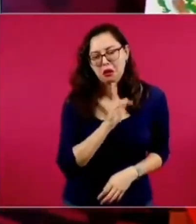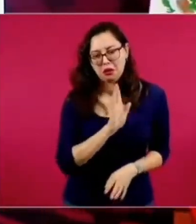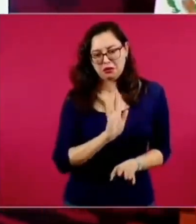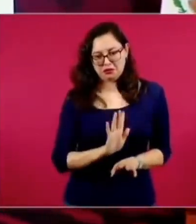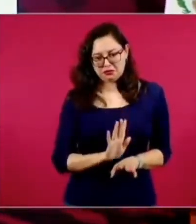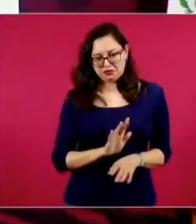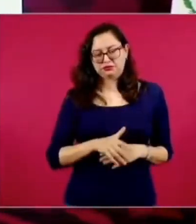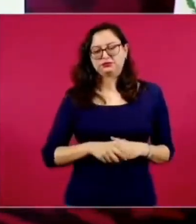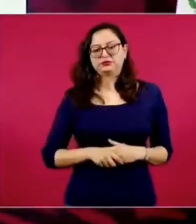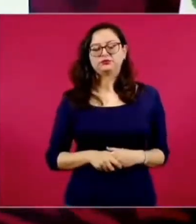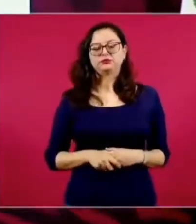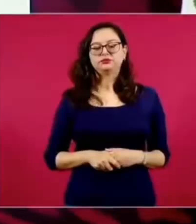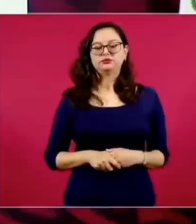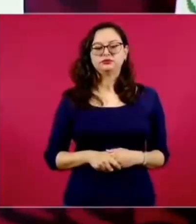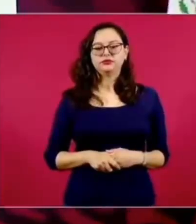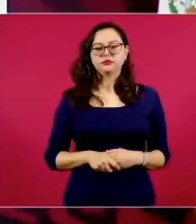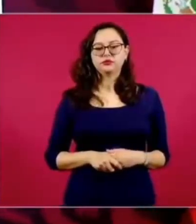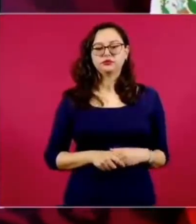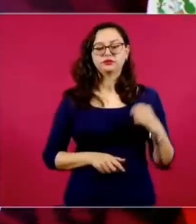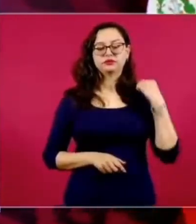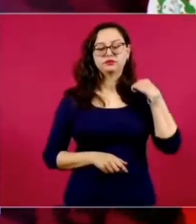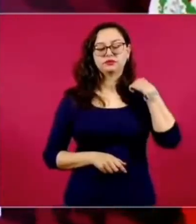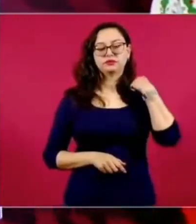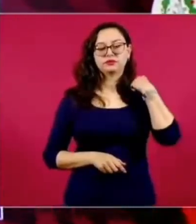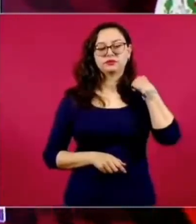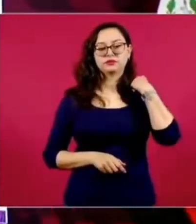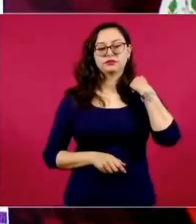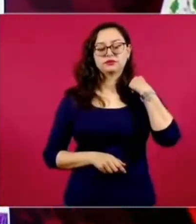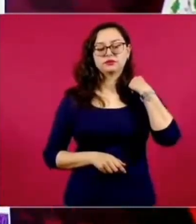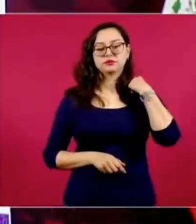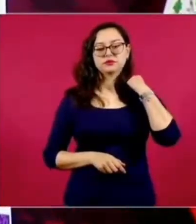si lamentablemente fallecen